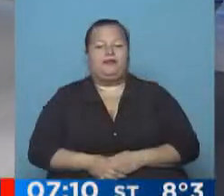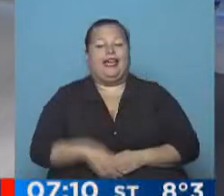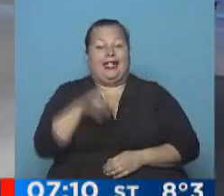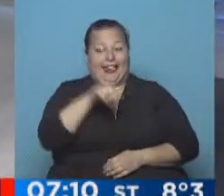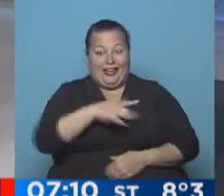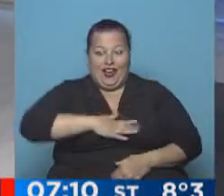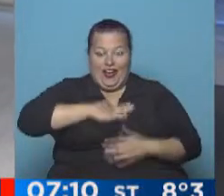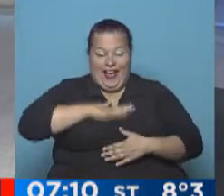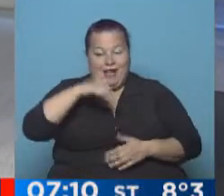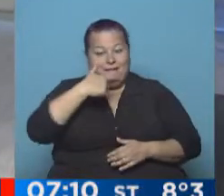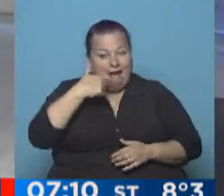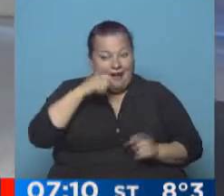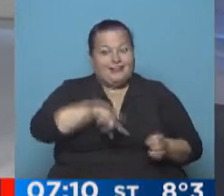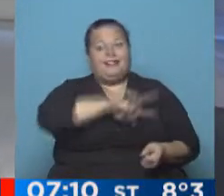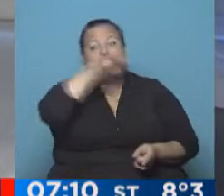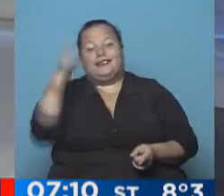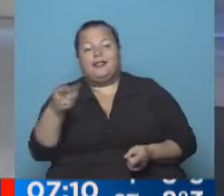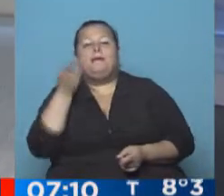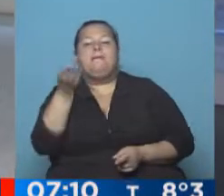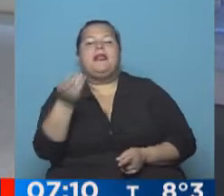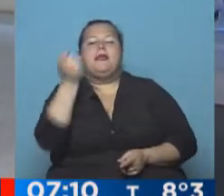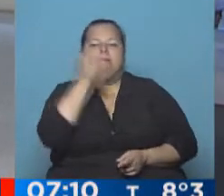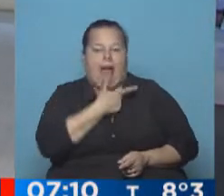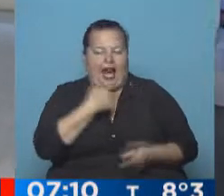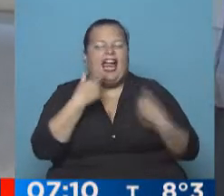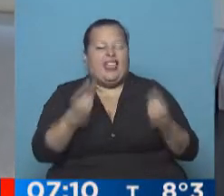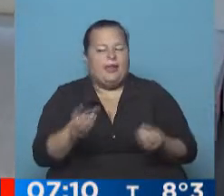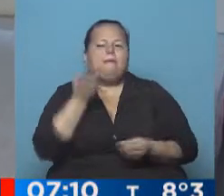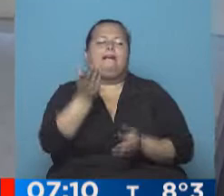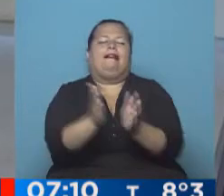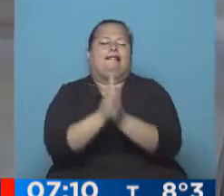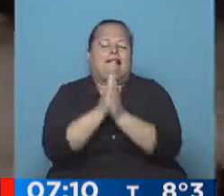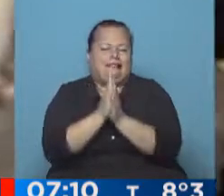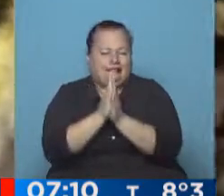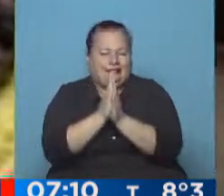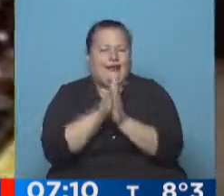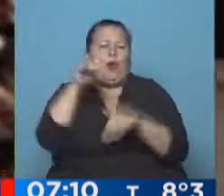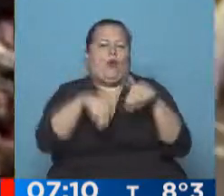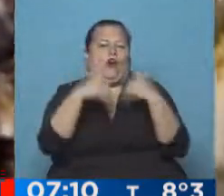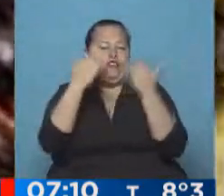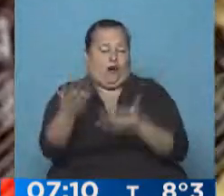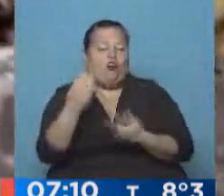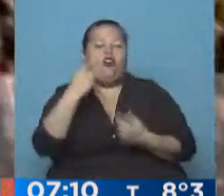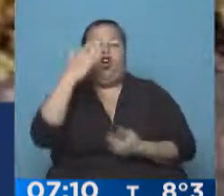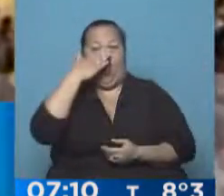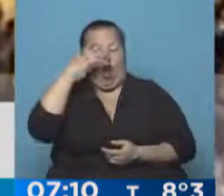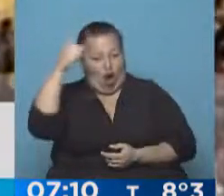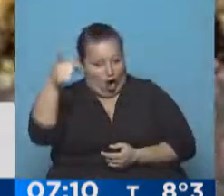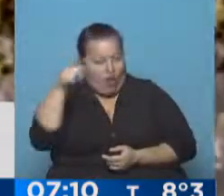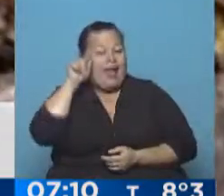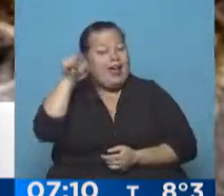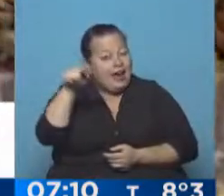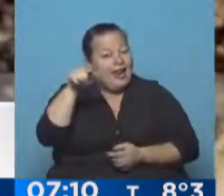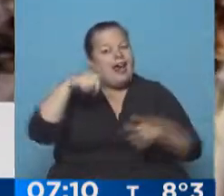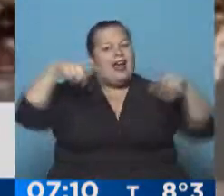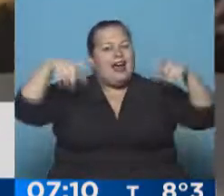Y de ese entusiasmo de Sergio Massa nos vamos al pedido de Mauricio Macri. Pidió por favor que lo voten, lo hizo en Córdoba. Allí